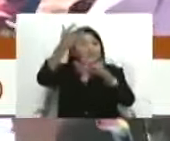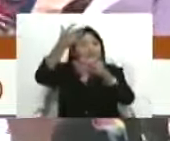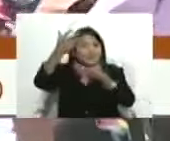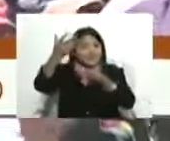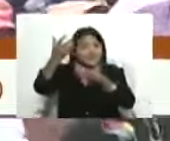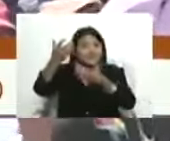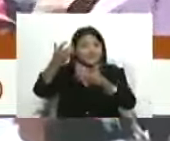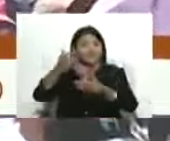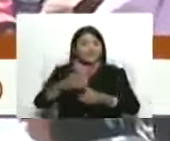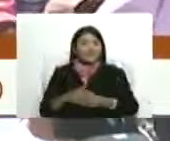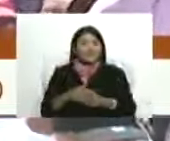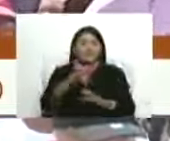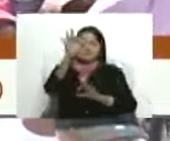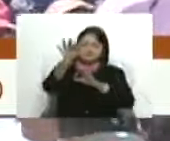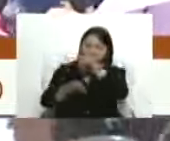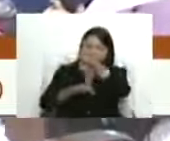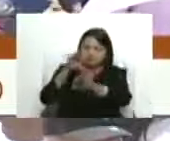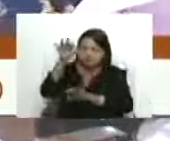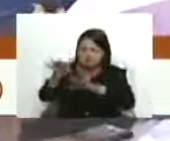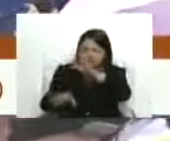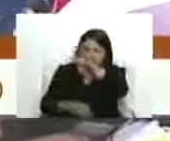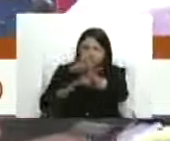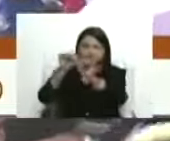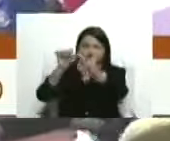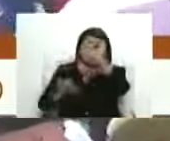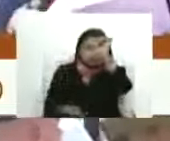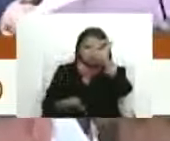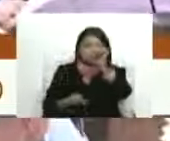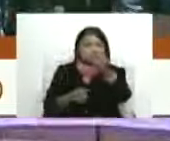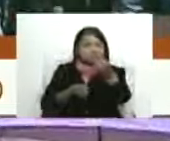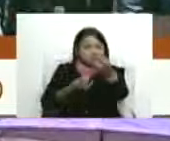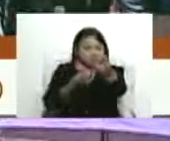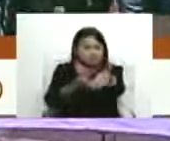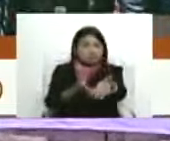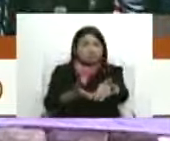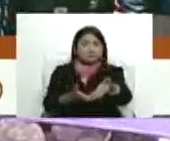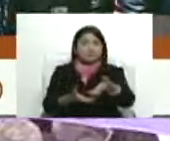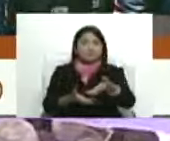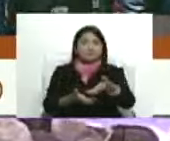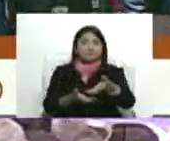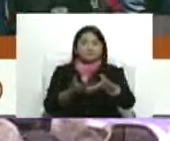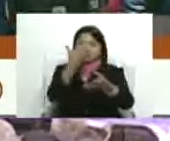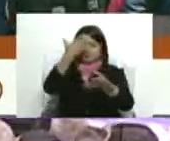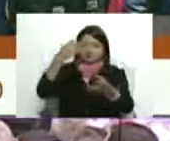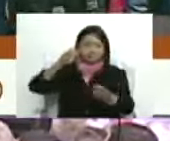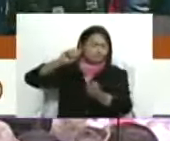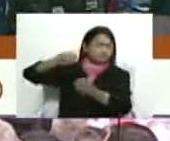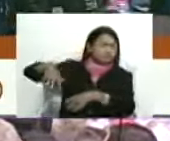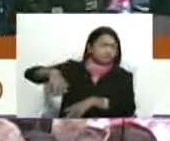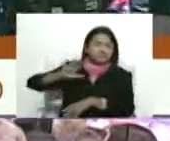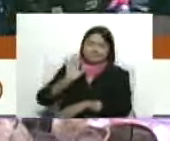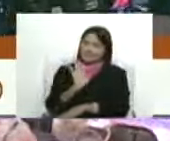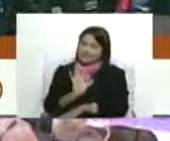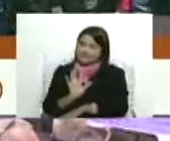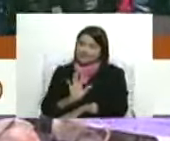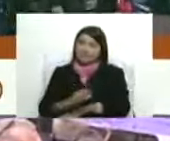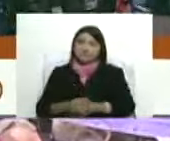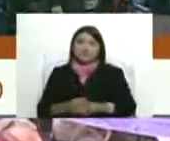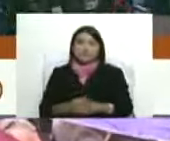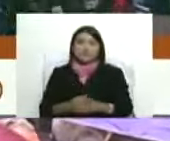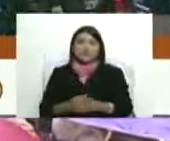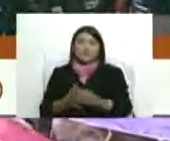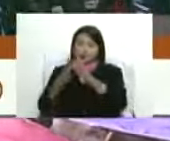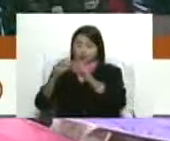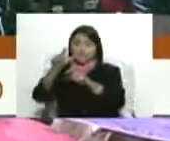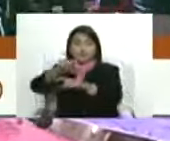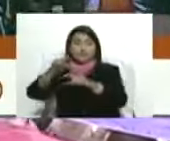calles con nuestros argumentos con nuestras consignas no desmayemos incluyamos a todo el